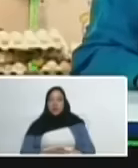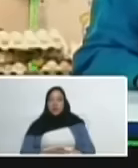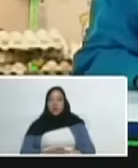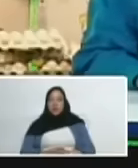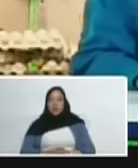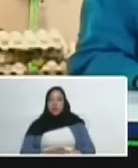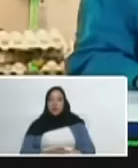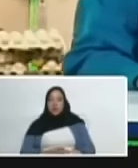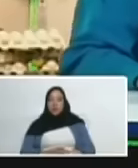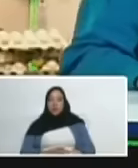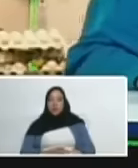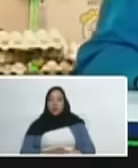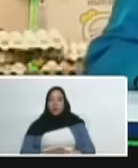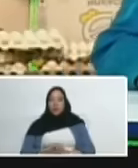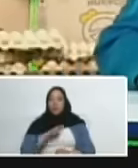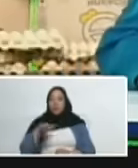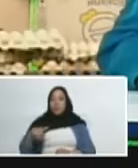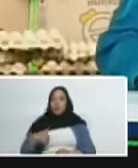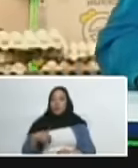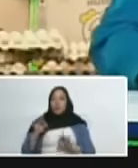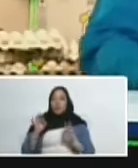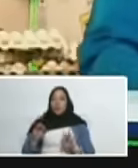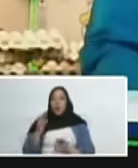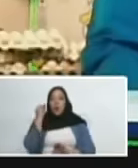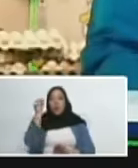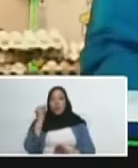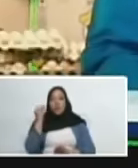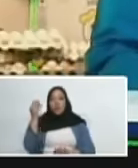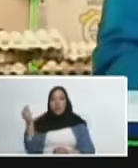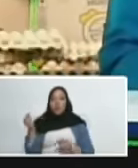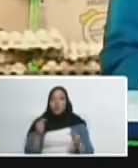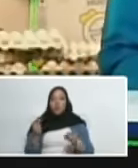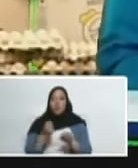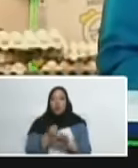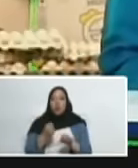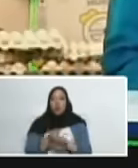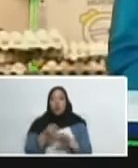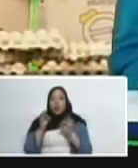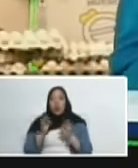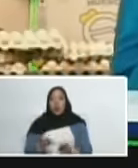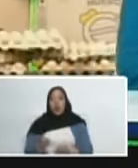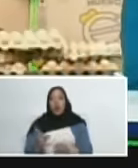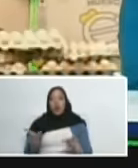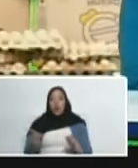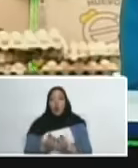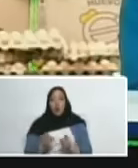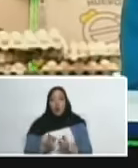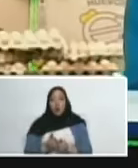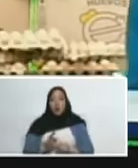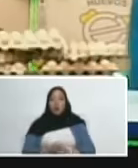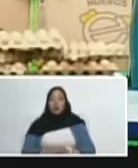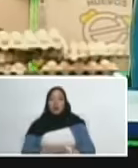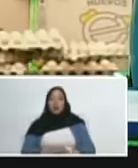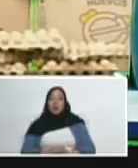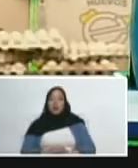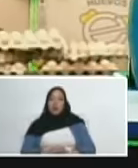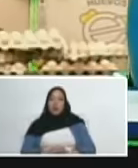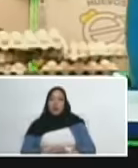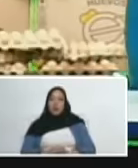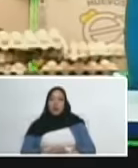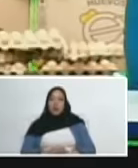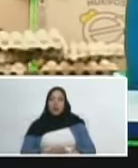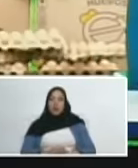Nace esta zona económica especial. Yo quisiera una opinión conversadita, contundente y breve de los gobernadores que han venido